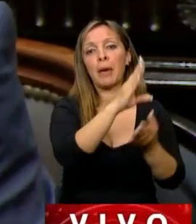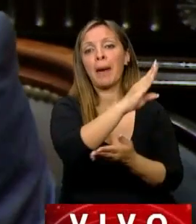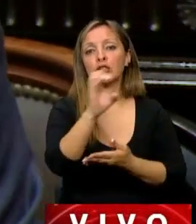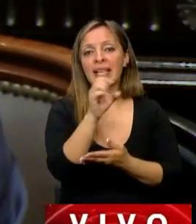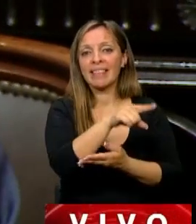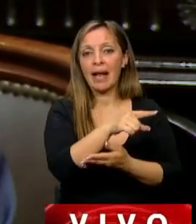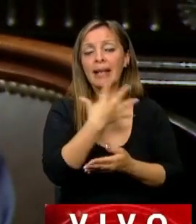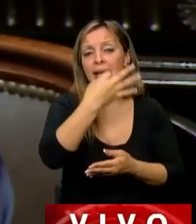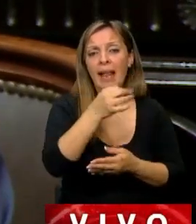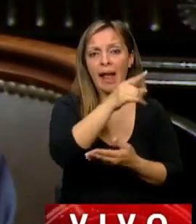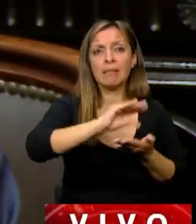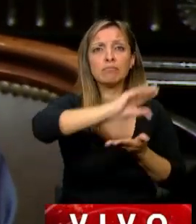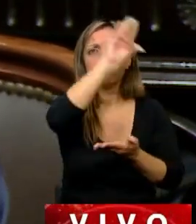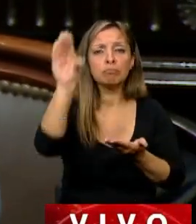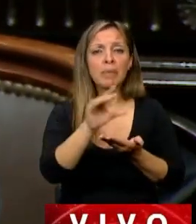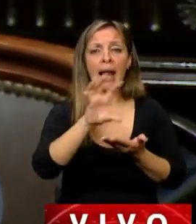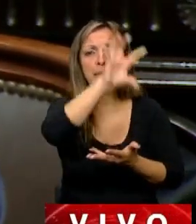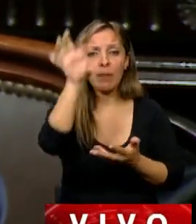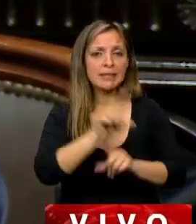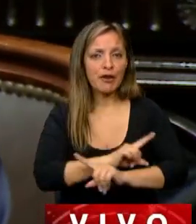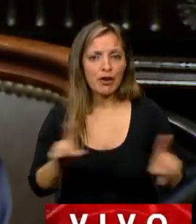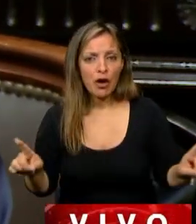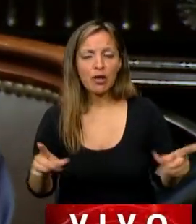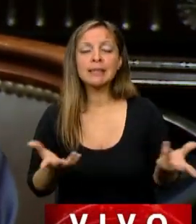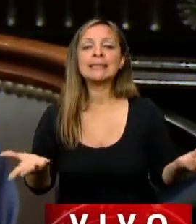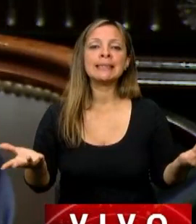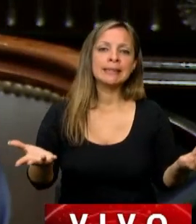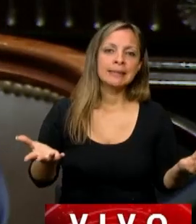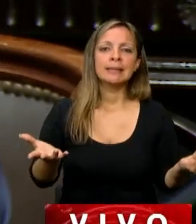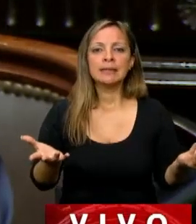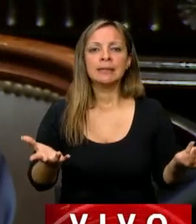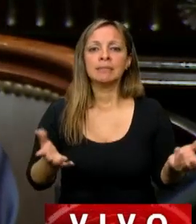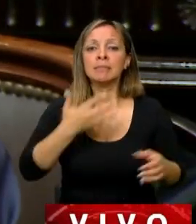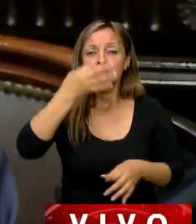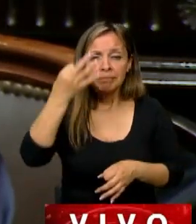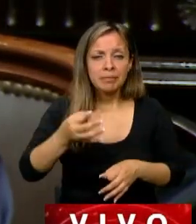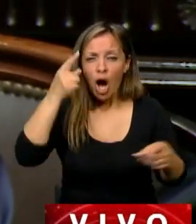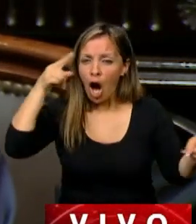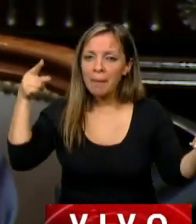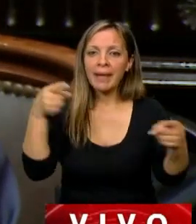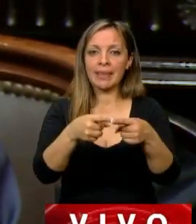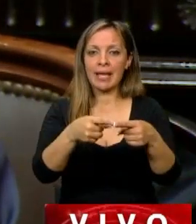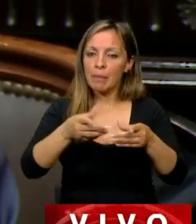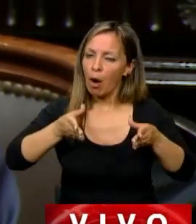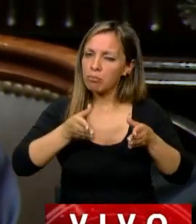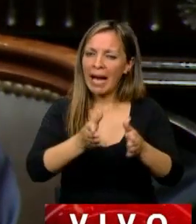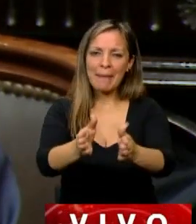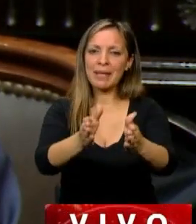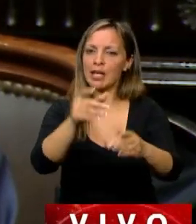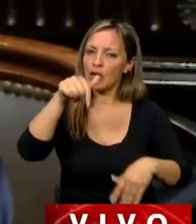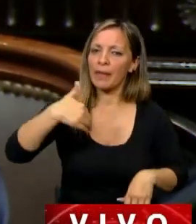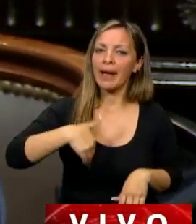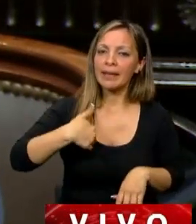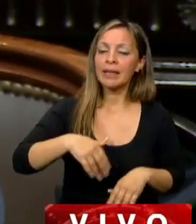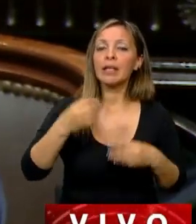se coparticipa a las provincias. Más allá de los contextos distintos, el norte, el objetivo de